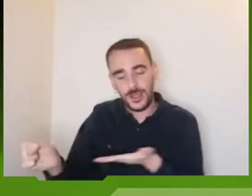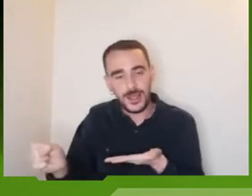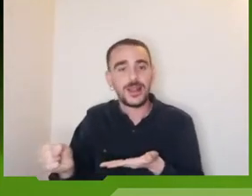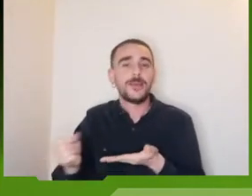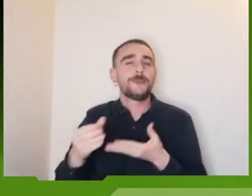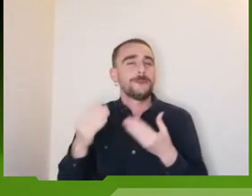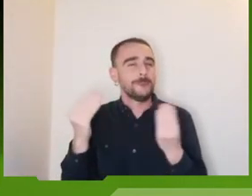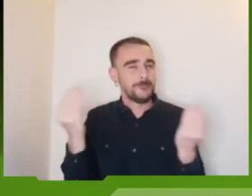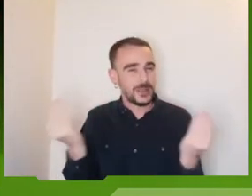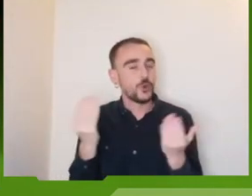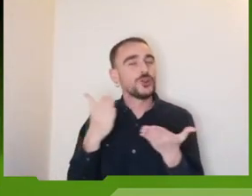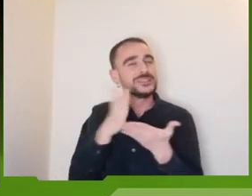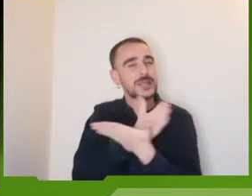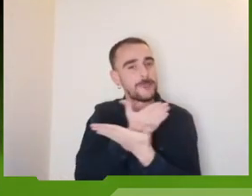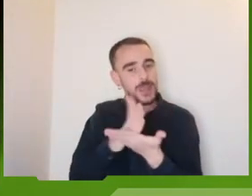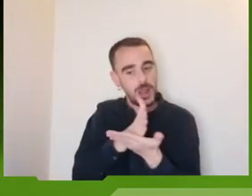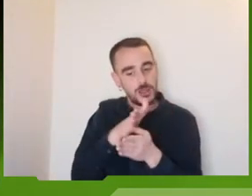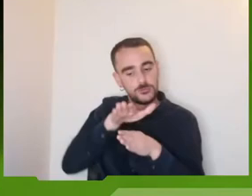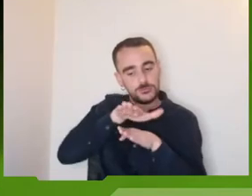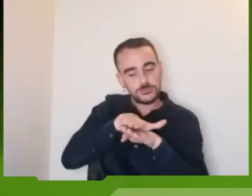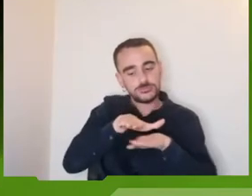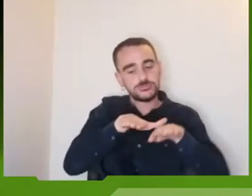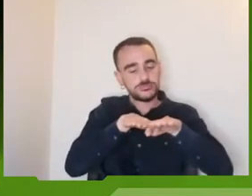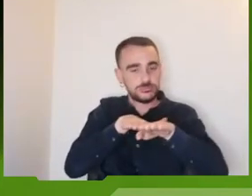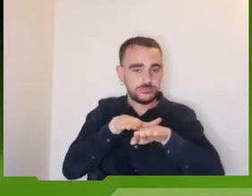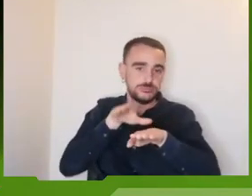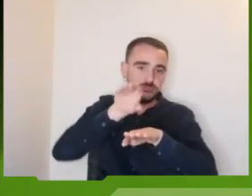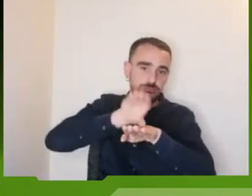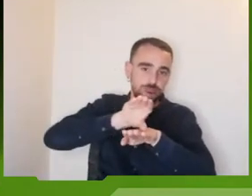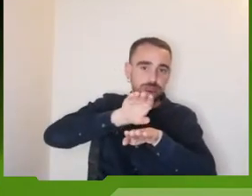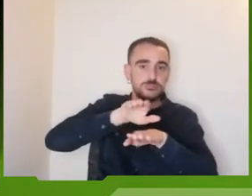o ñoquis, tiene que ir separado.